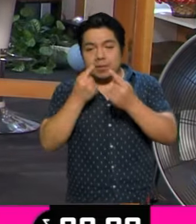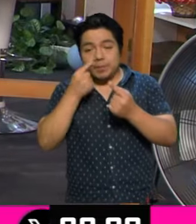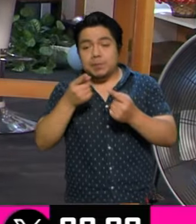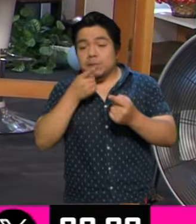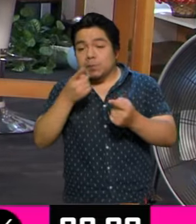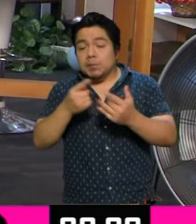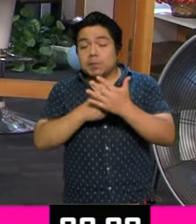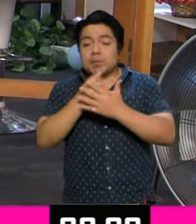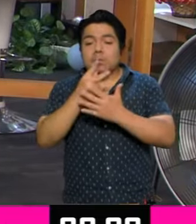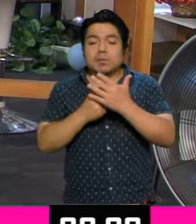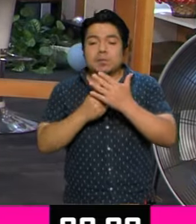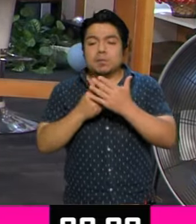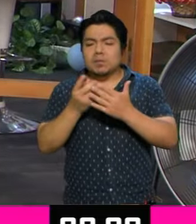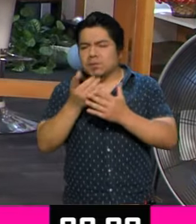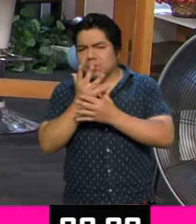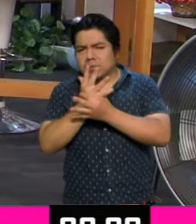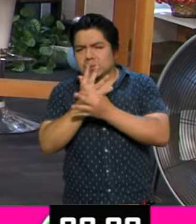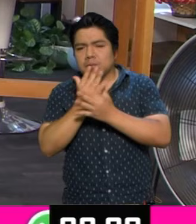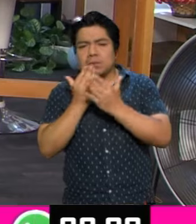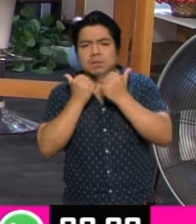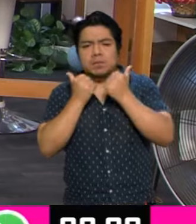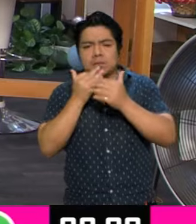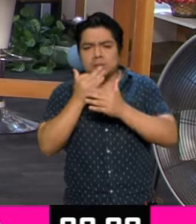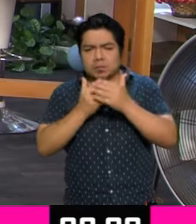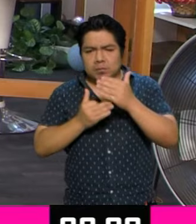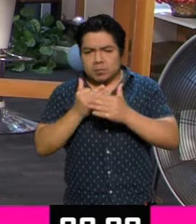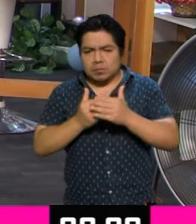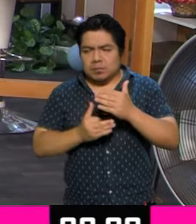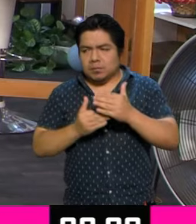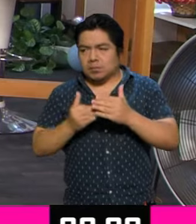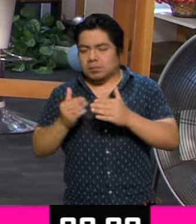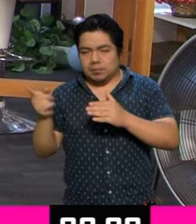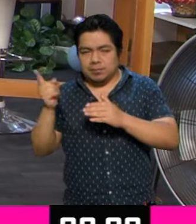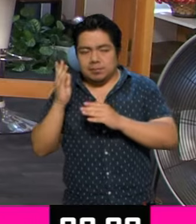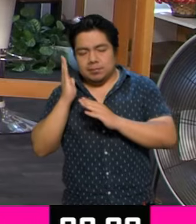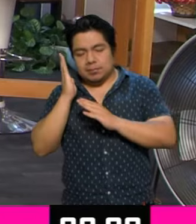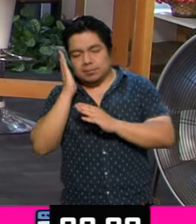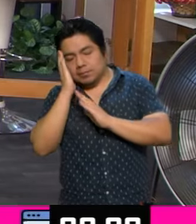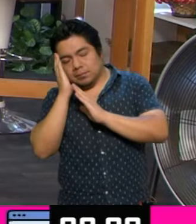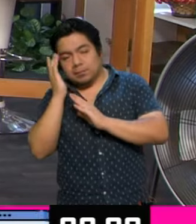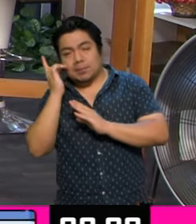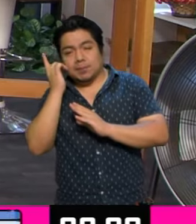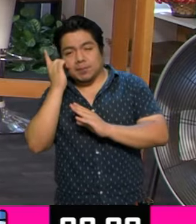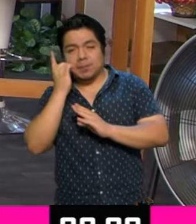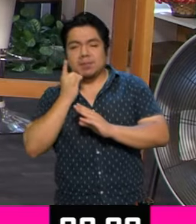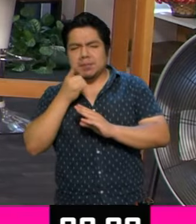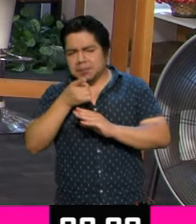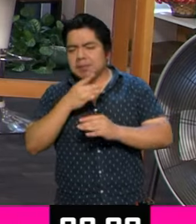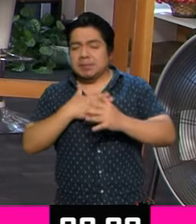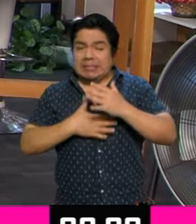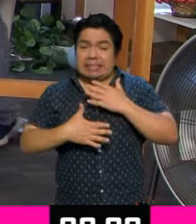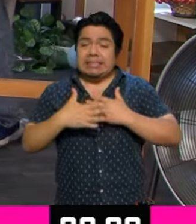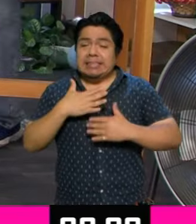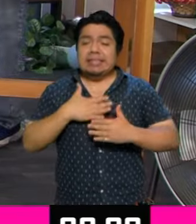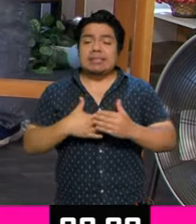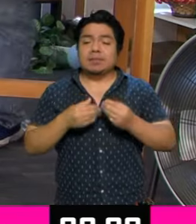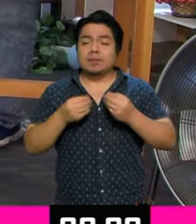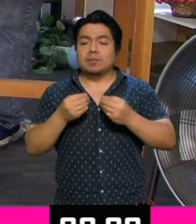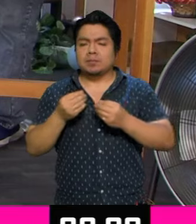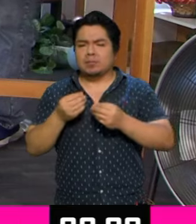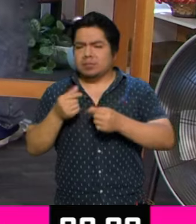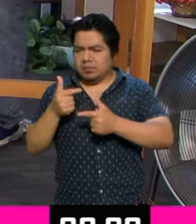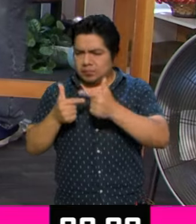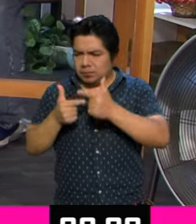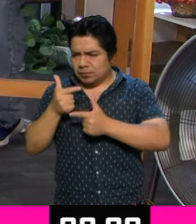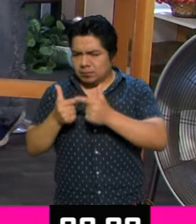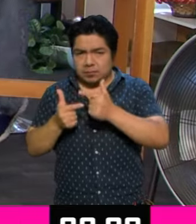que no hacía falta. A ver, espérenme, porque estaba bien jetón, señora. Sí, pues sí. Sí se cansa mucho. Usted va a entregar leche en las mañanas.